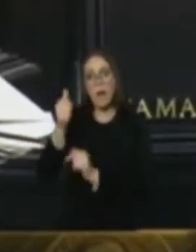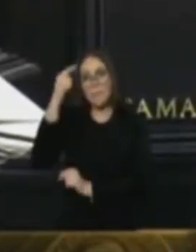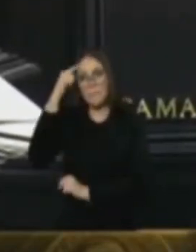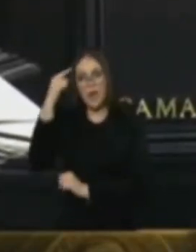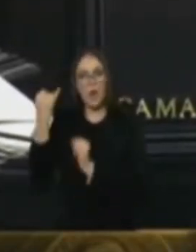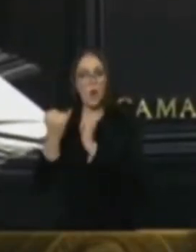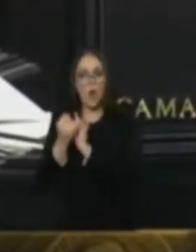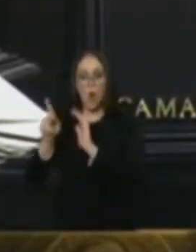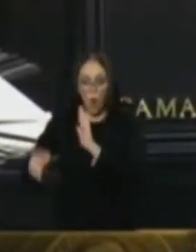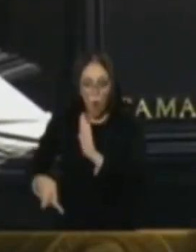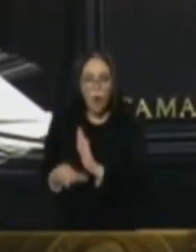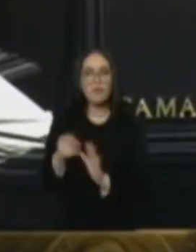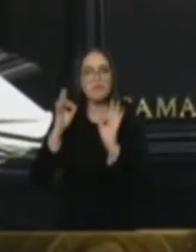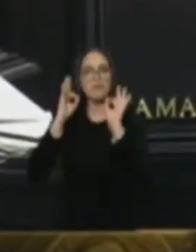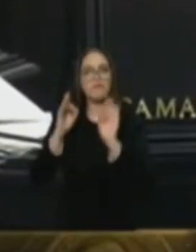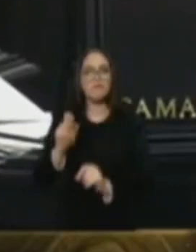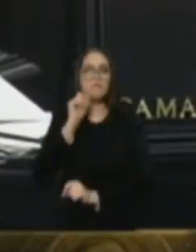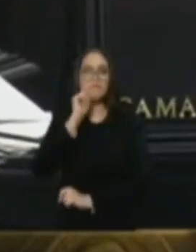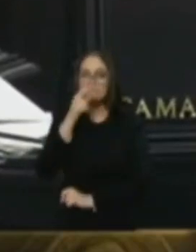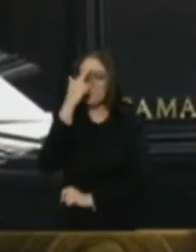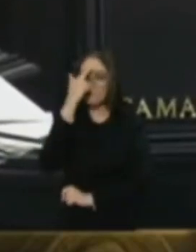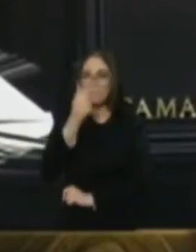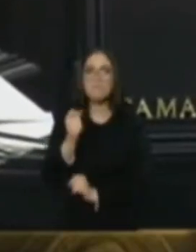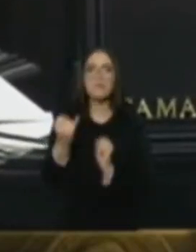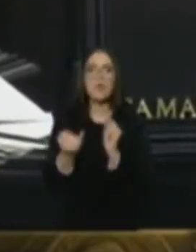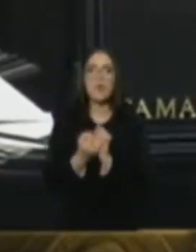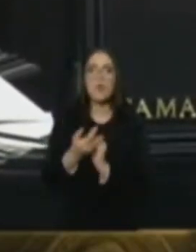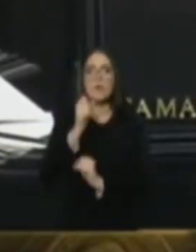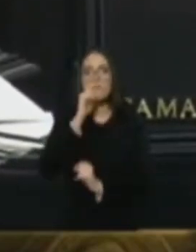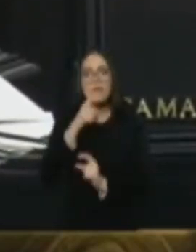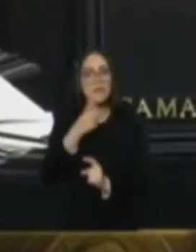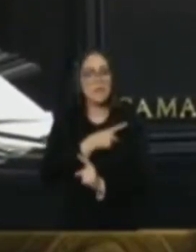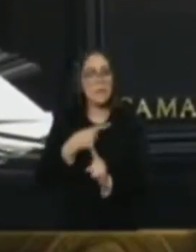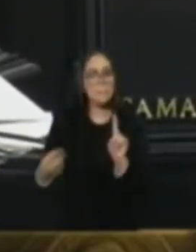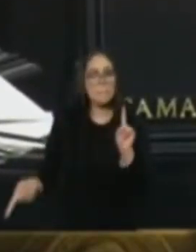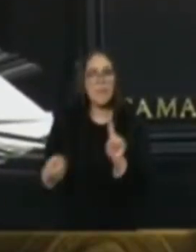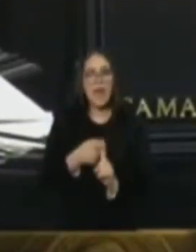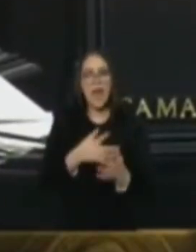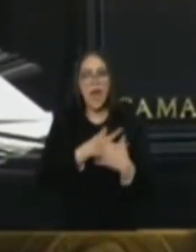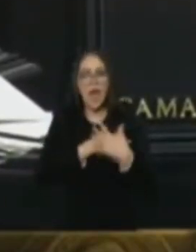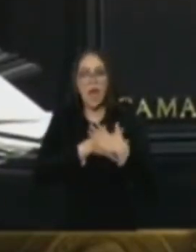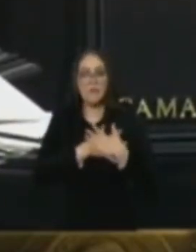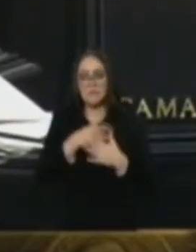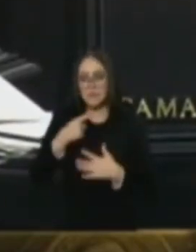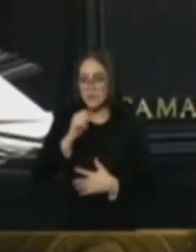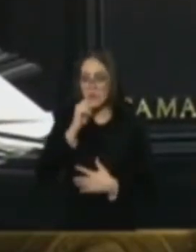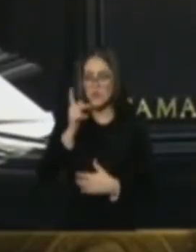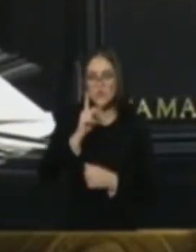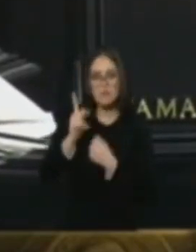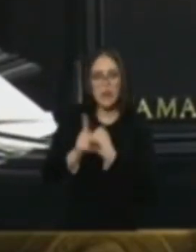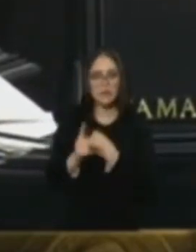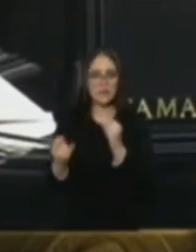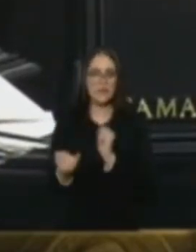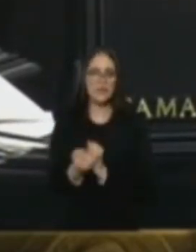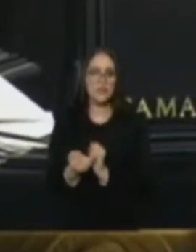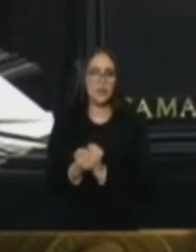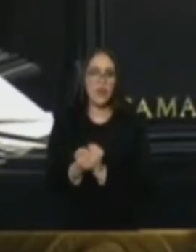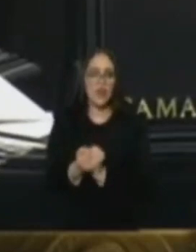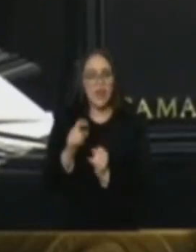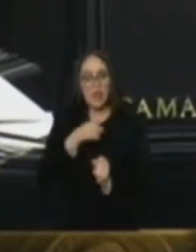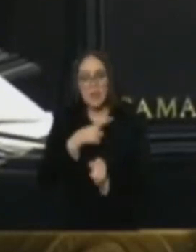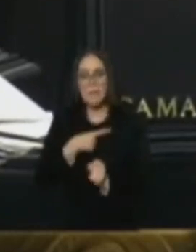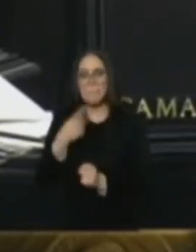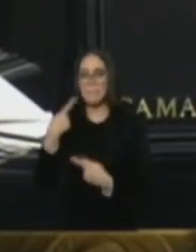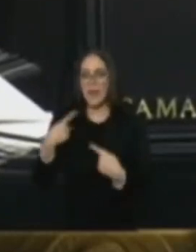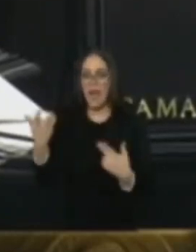se identifica plenamente con los principios de amor a la patria, fraternidad a los que invitan por medio de sus